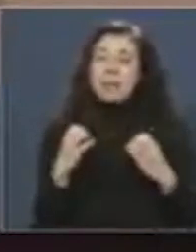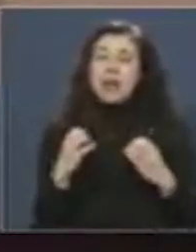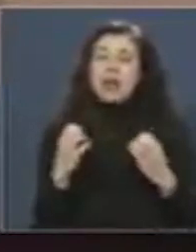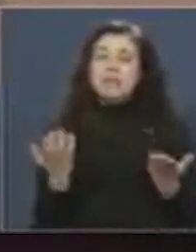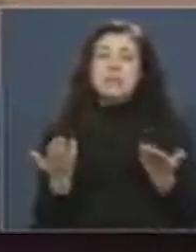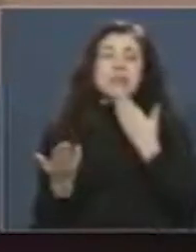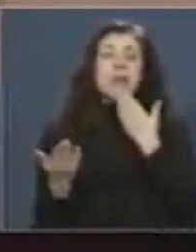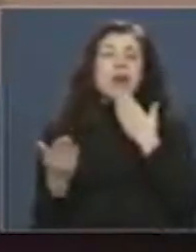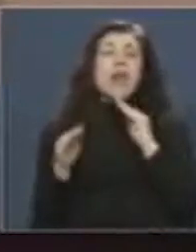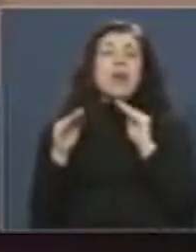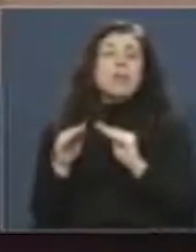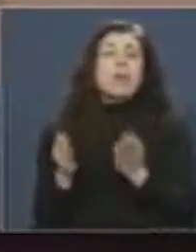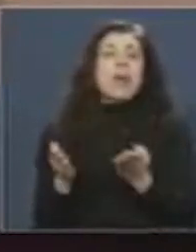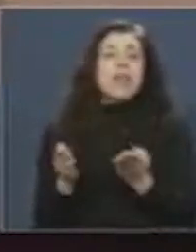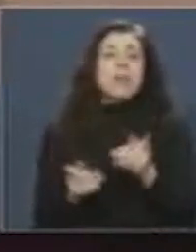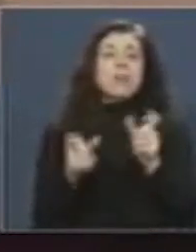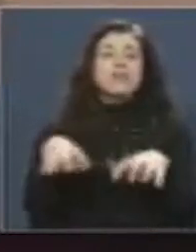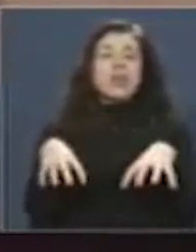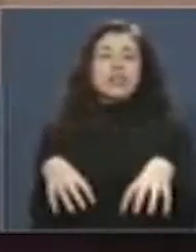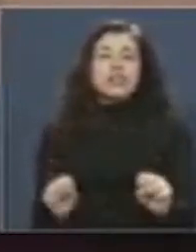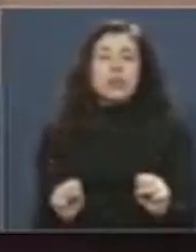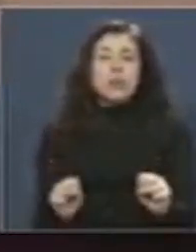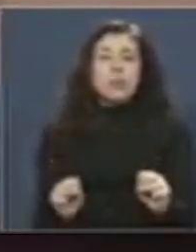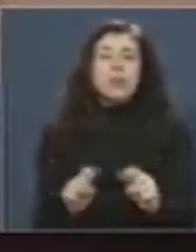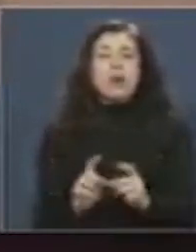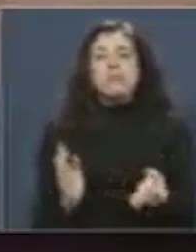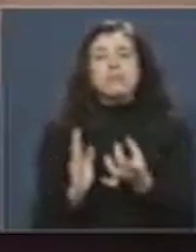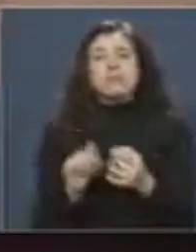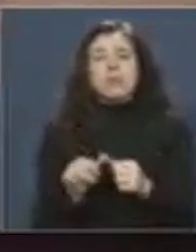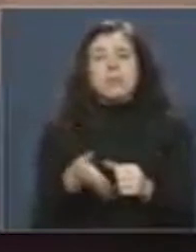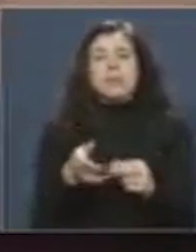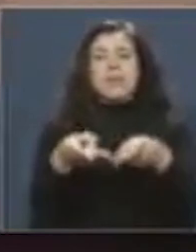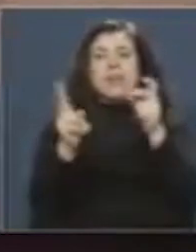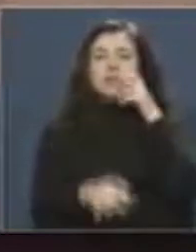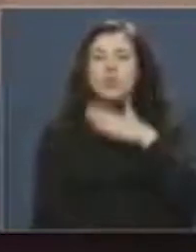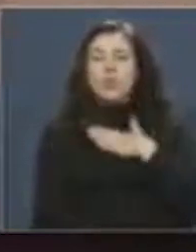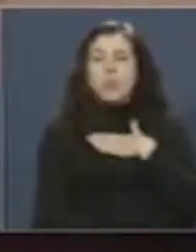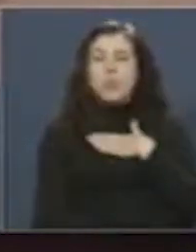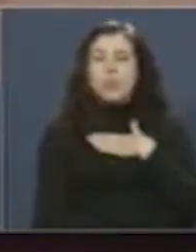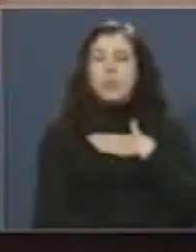tomado partido por los ocupantes y por quienes violan sistemáticamente los derechos humanos